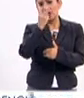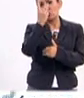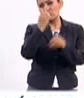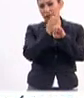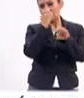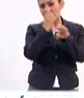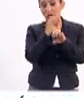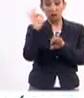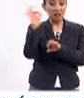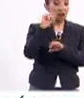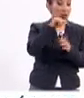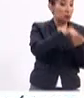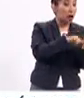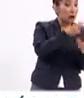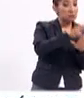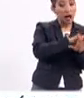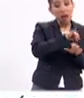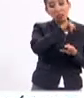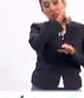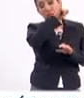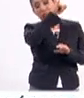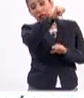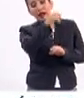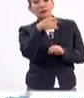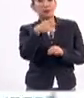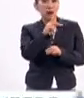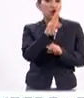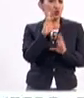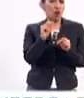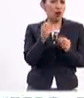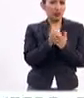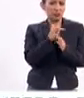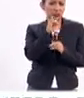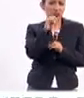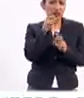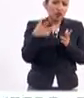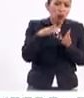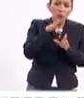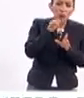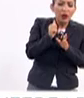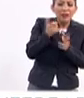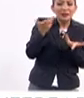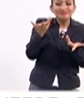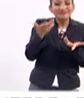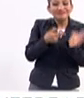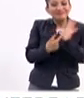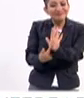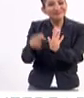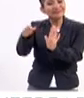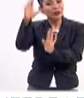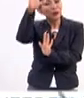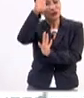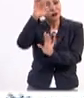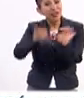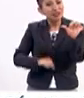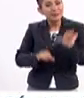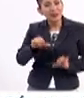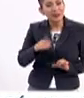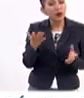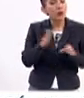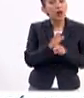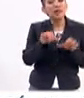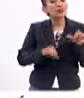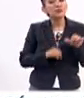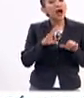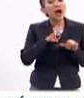Así es. quizá en las zonas tanto marginadas, pero también no necesariamente marginadas, sino a las que no llega actividades culturales. ¿Qué tipo